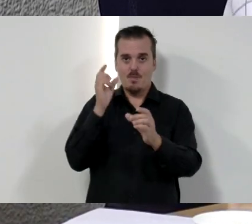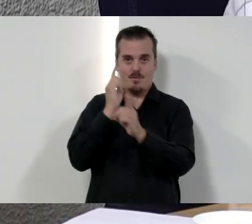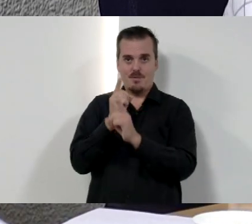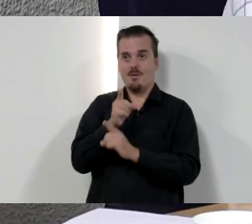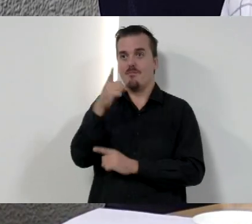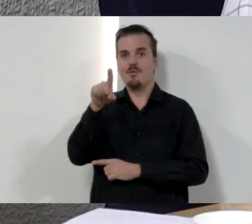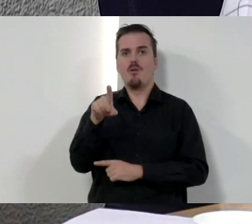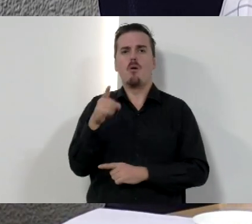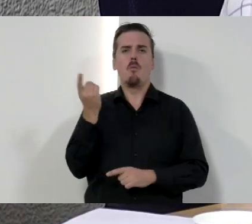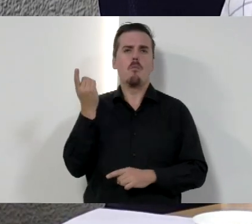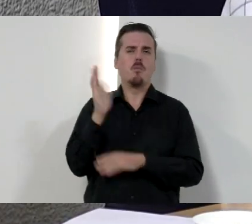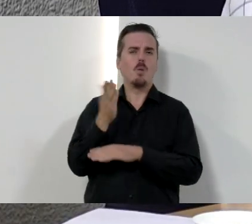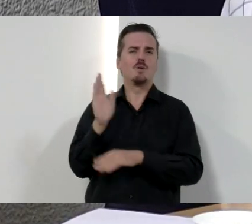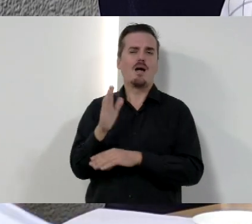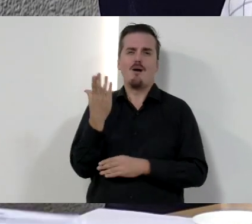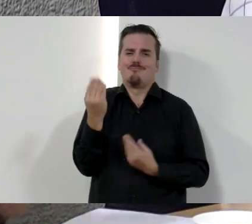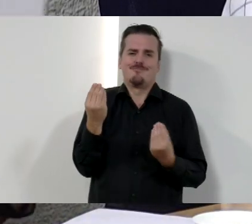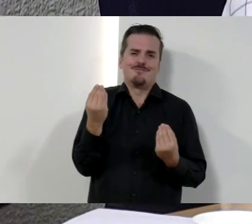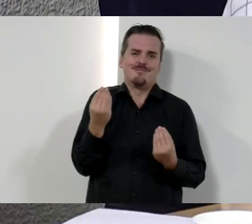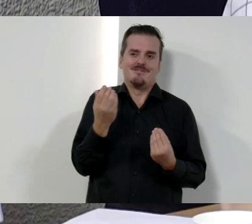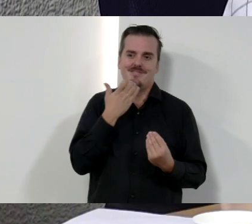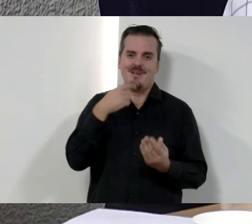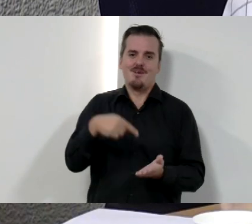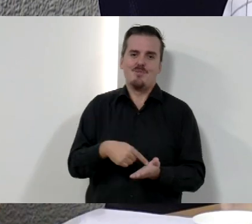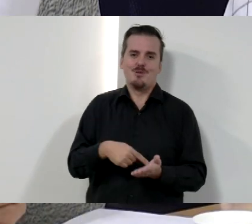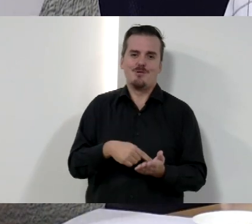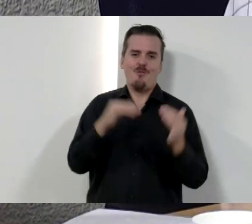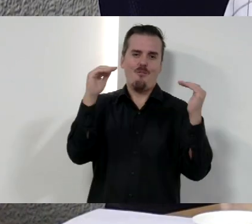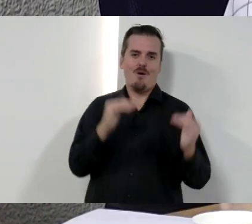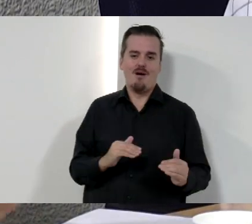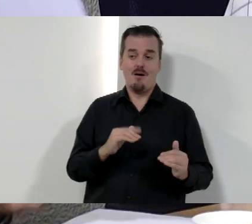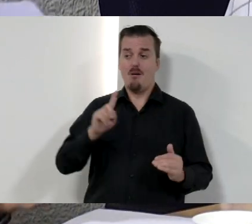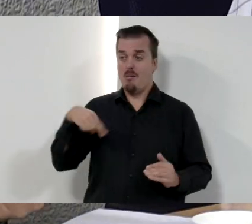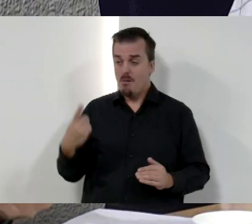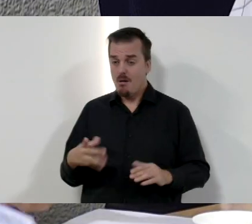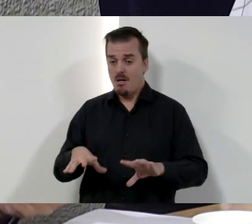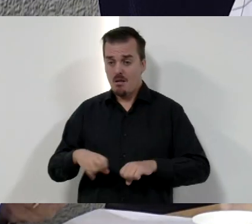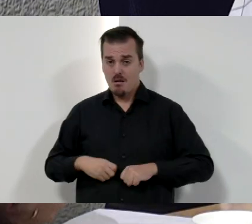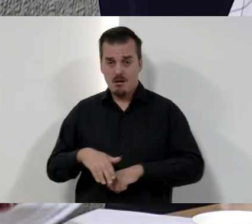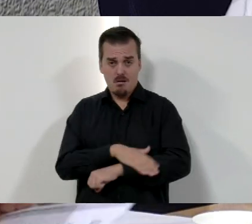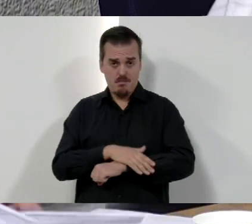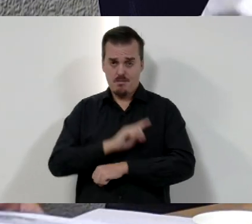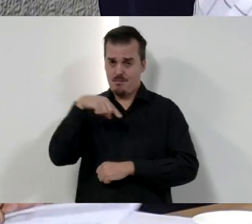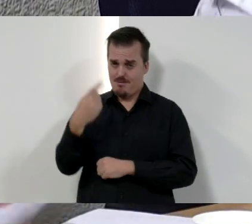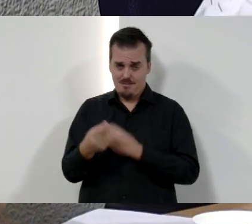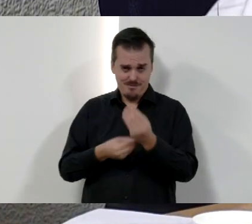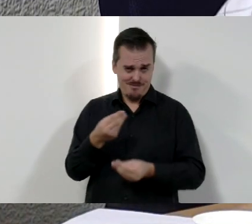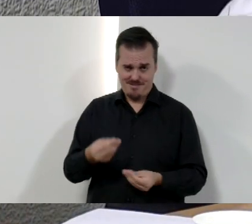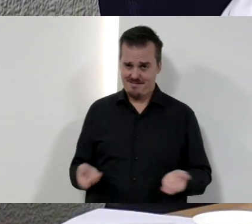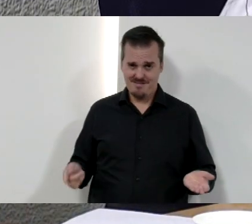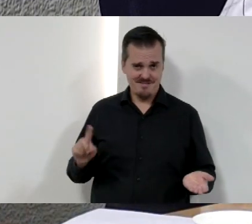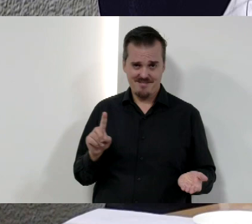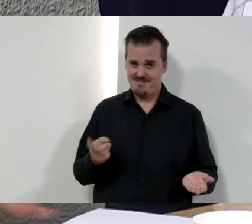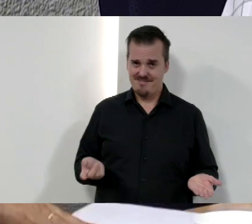hacen muchas propuestas de bajar impuestos y cuando están en el gobierno, pues no las llevan a cabo. Eso lo hemos visto en el